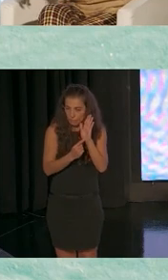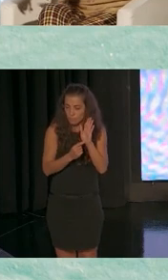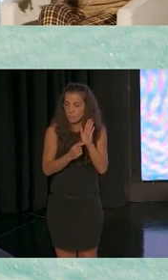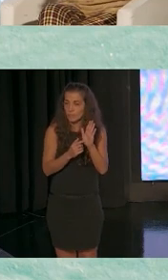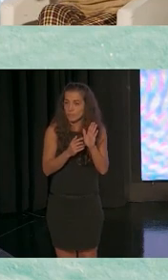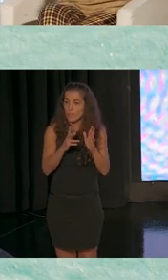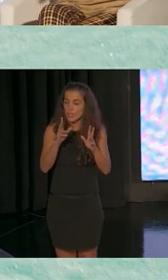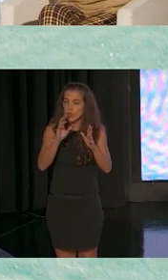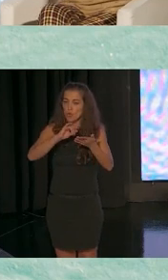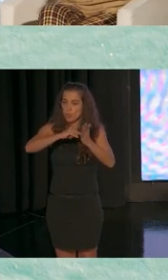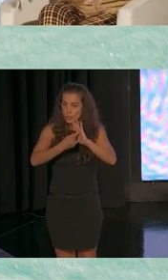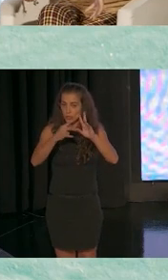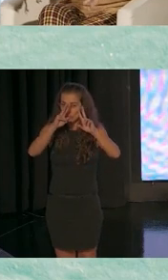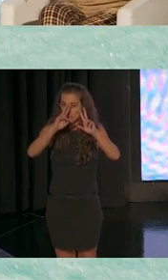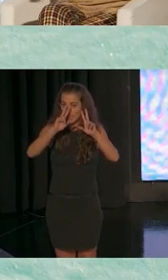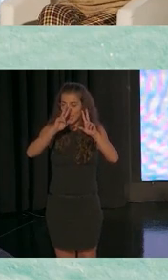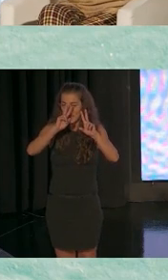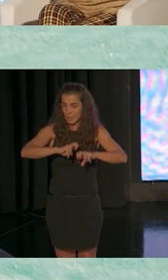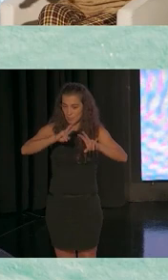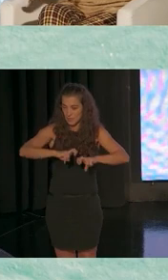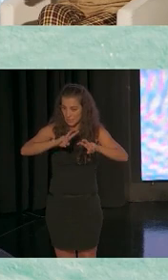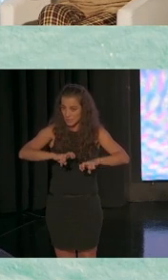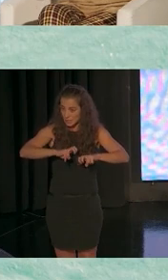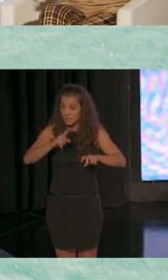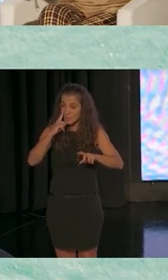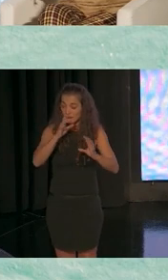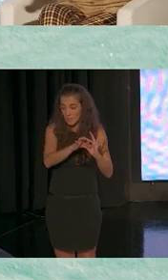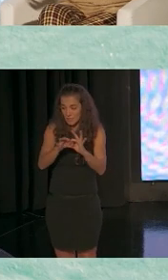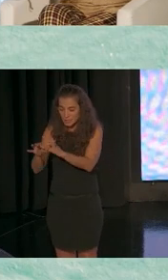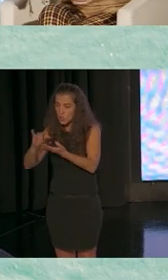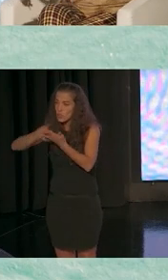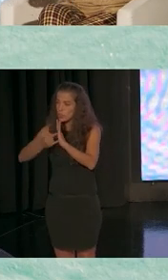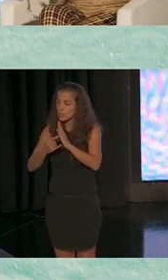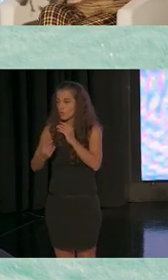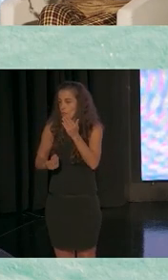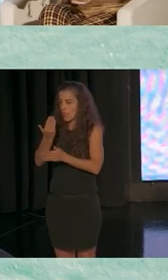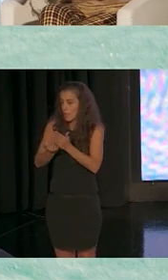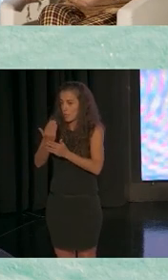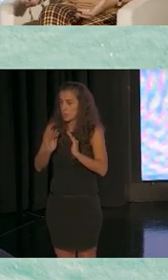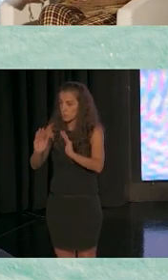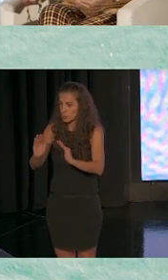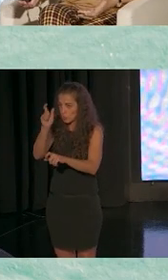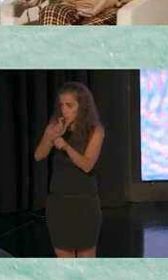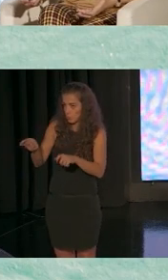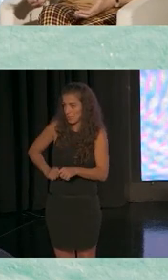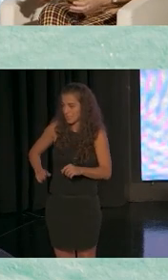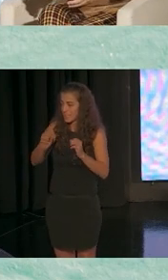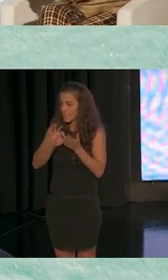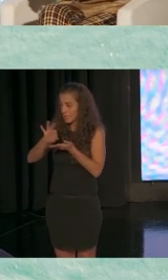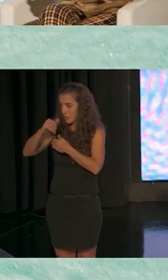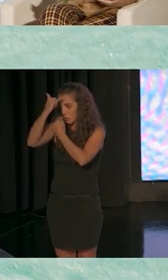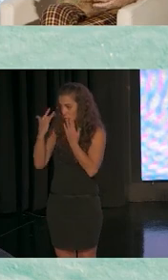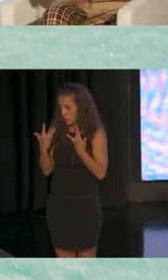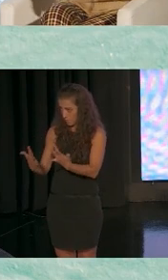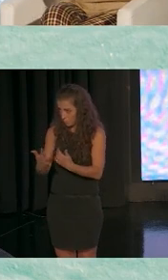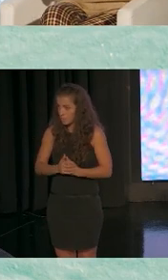proyecto que conecte directamente con la práctica cotidiana de Los profesionales en los servicios de atención temprana No